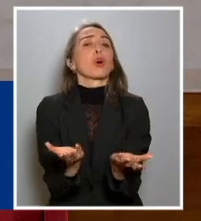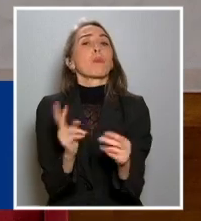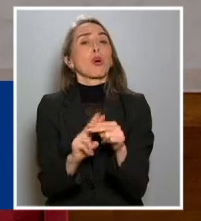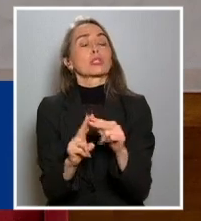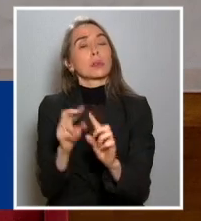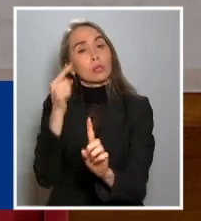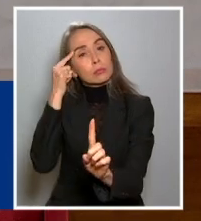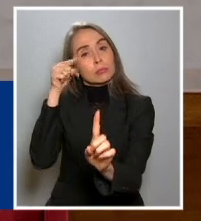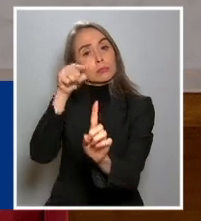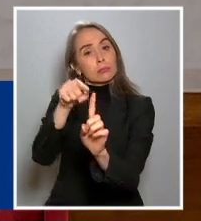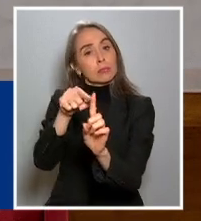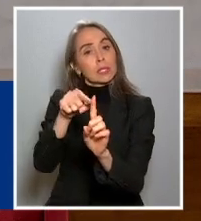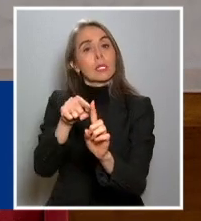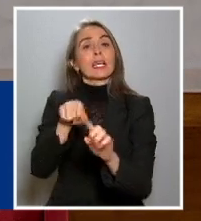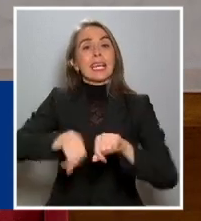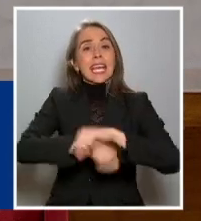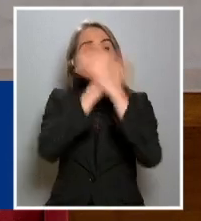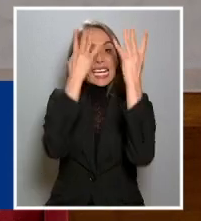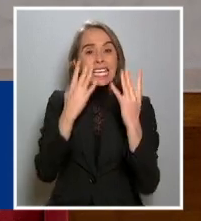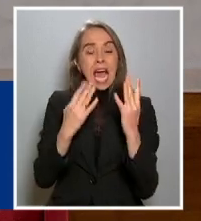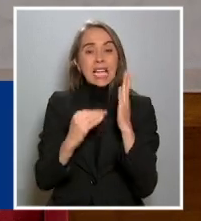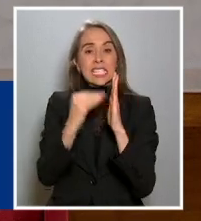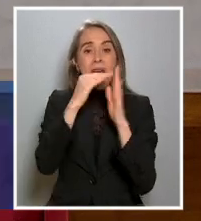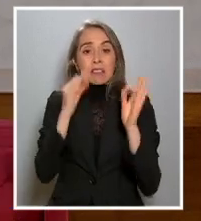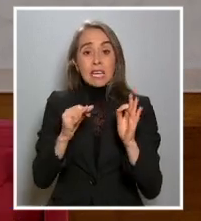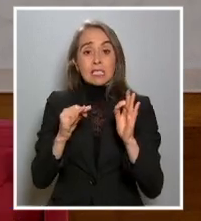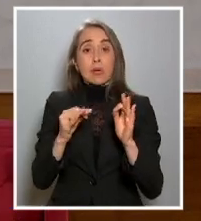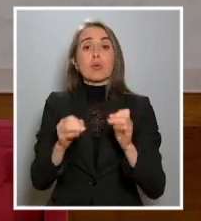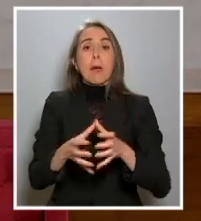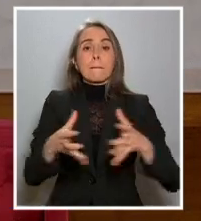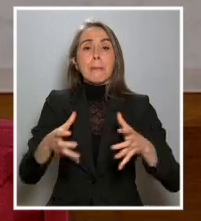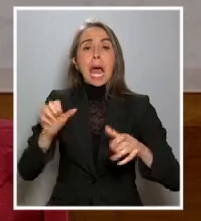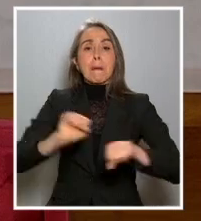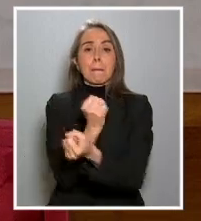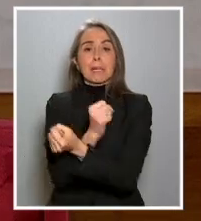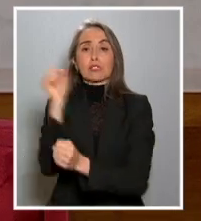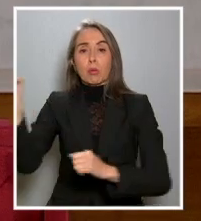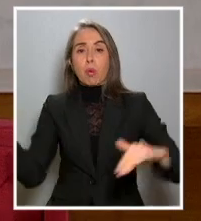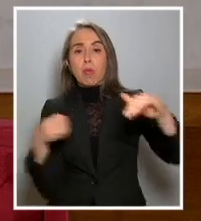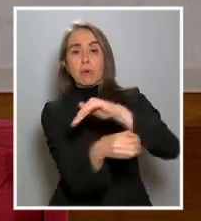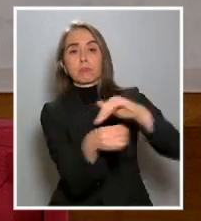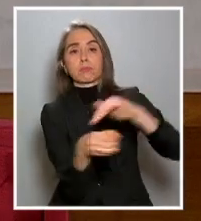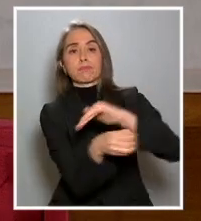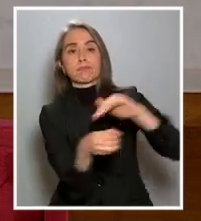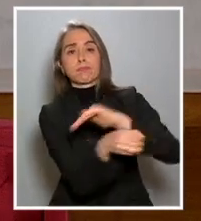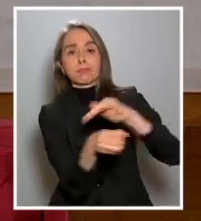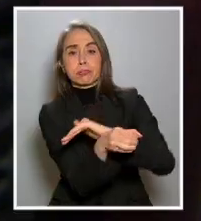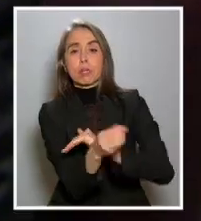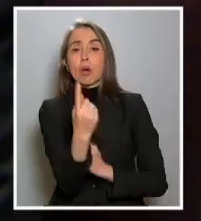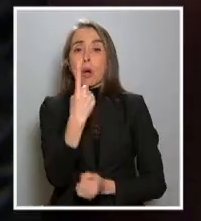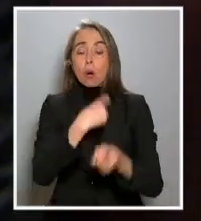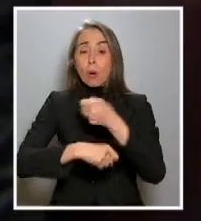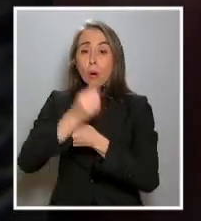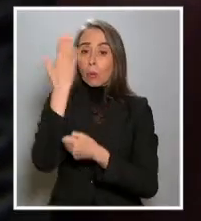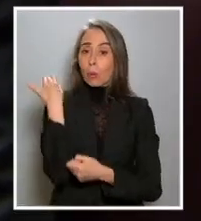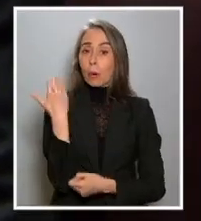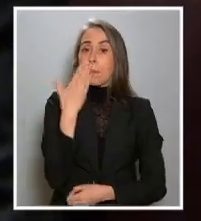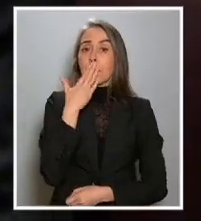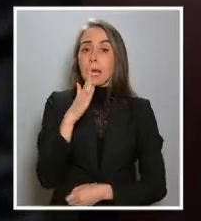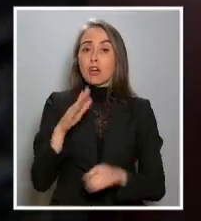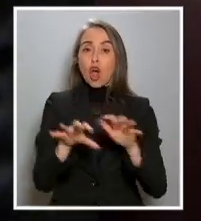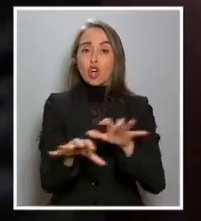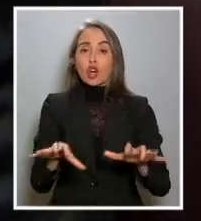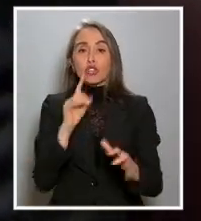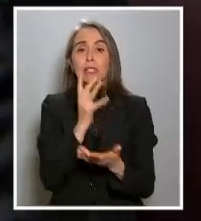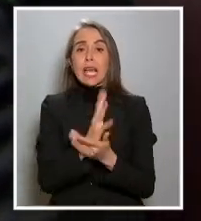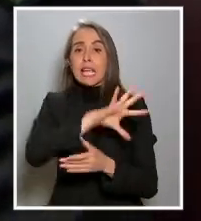con énfasis en los cupos en las cárceles de alta seguridad. Además, el último año hemos mejorado el equipamiento